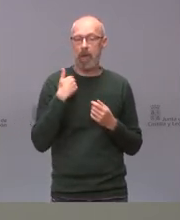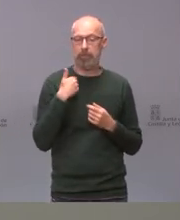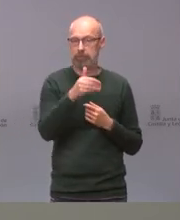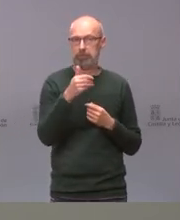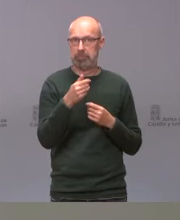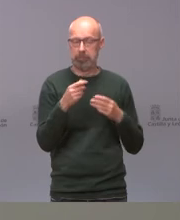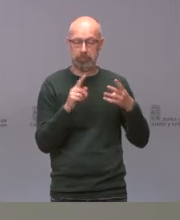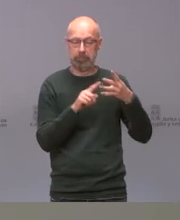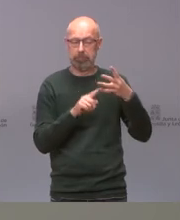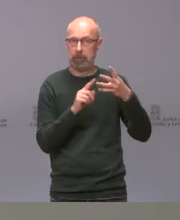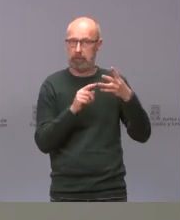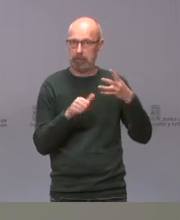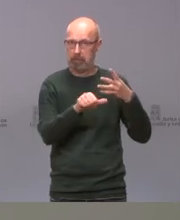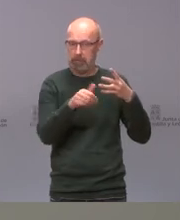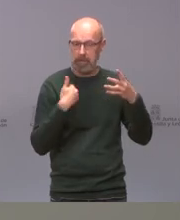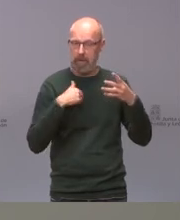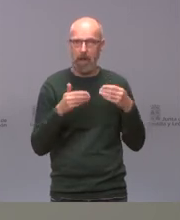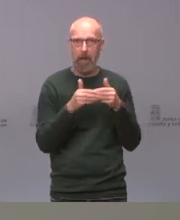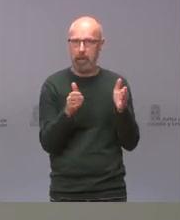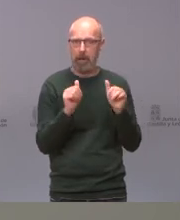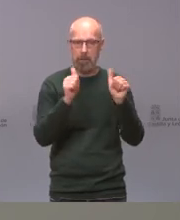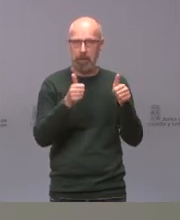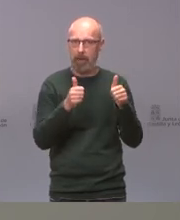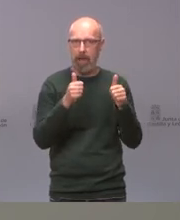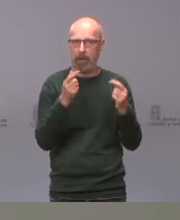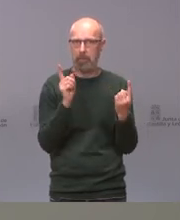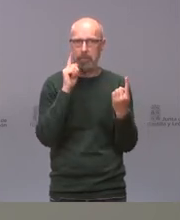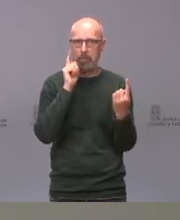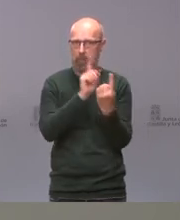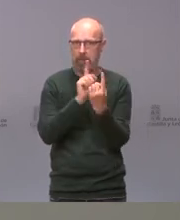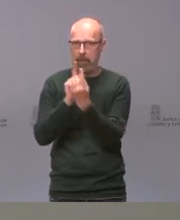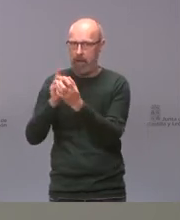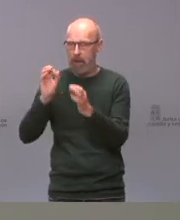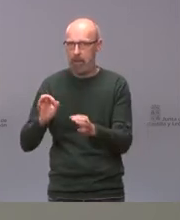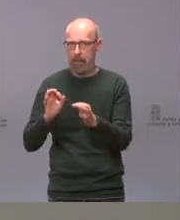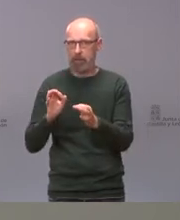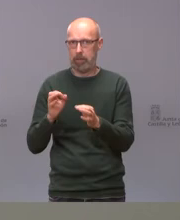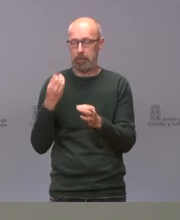David Castaño hace este anuncio porque lo habla con nosotros y por lo tanto estamos